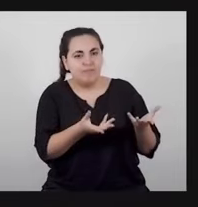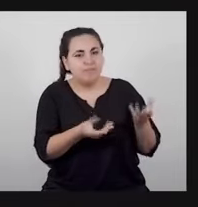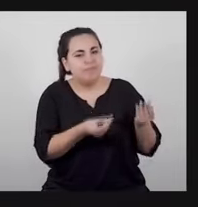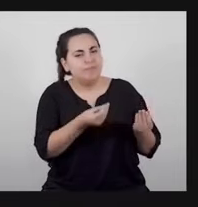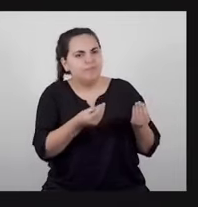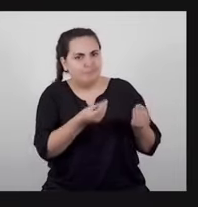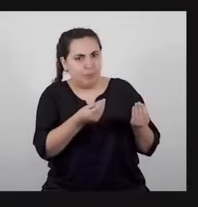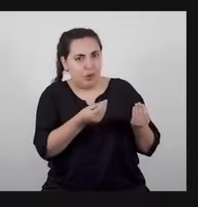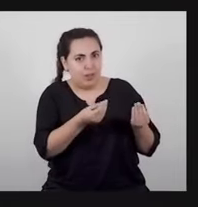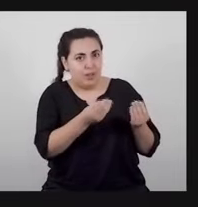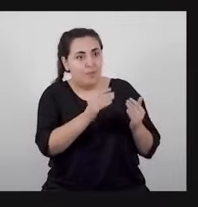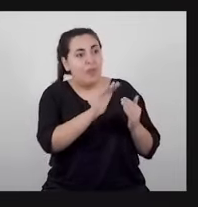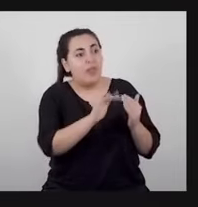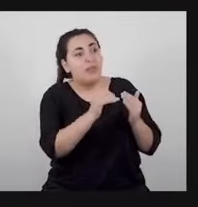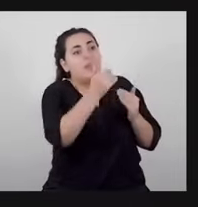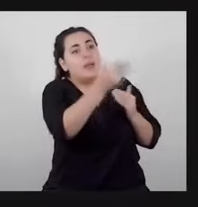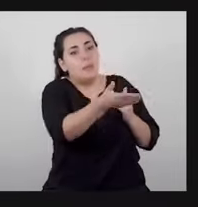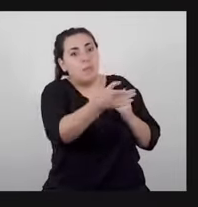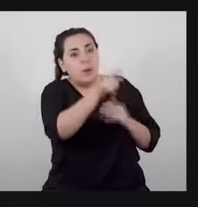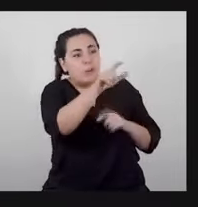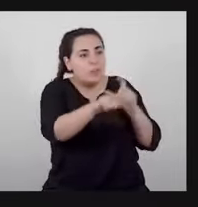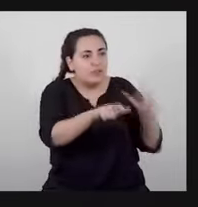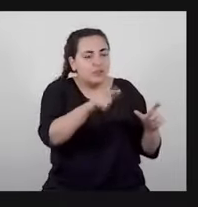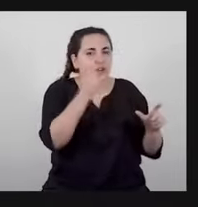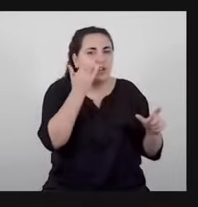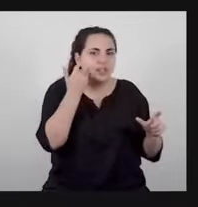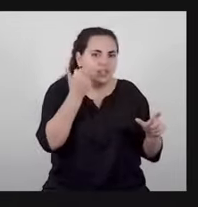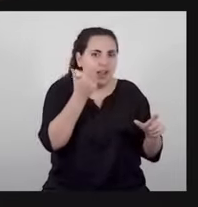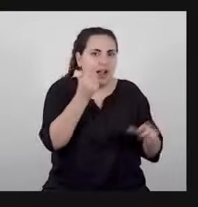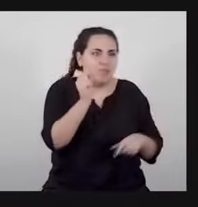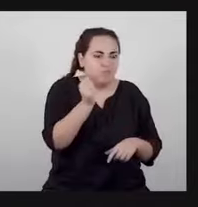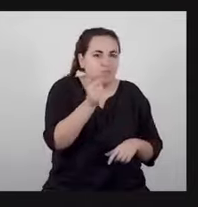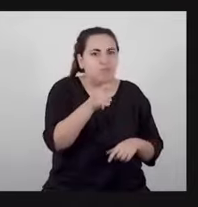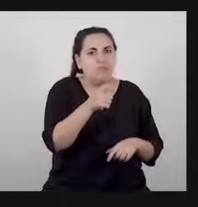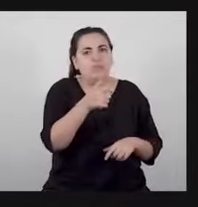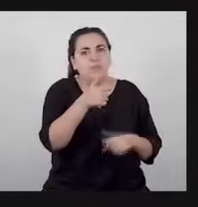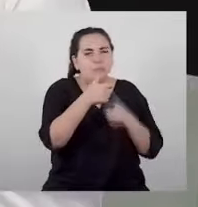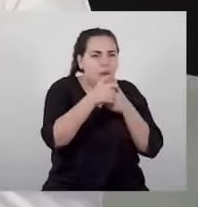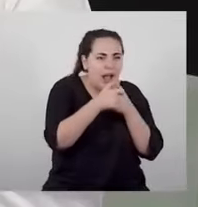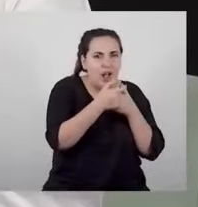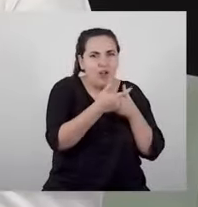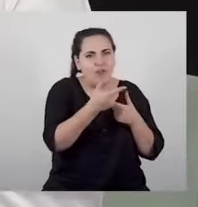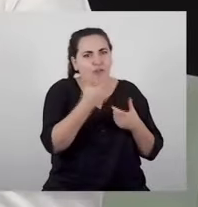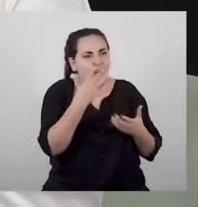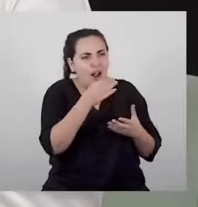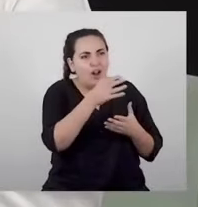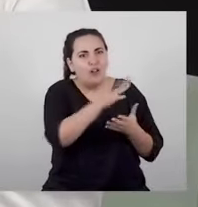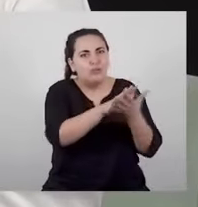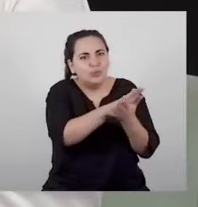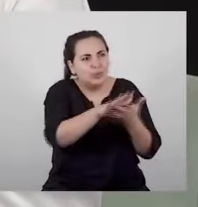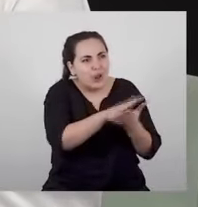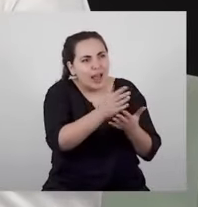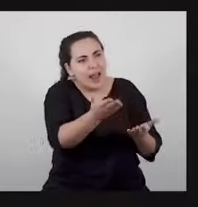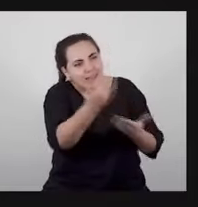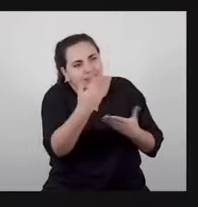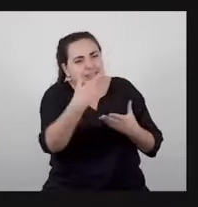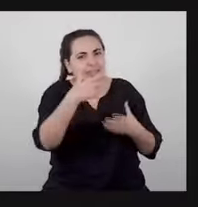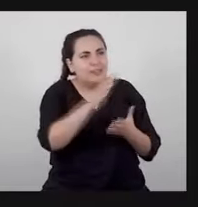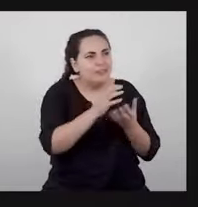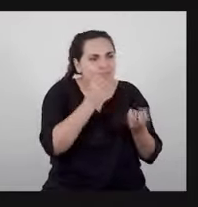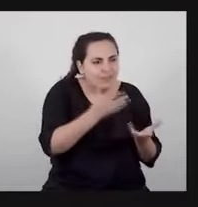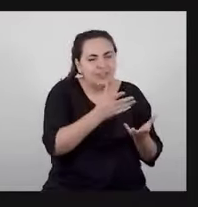después es más difícil el trabajo con aquel que ya probó Paco, es mucho más difícil decirle, che, vení. Esto le puede ocurrir literalmente a cualquiera.